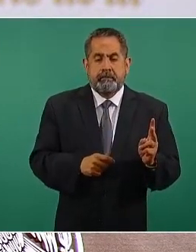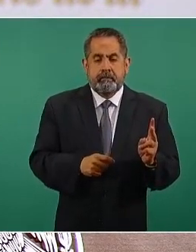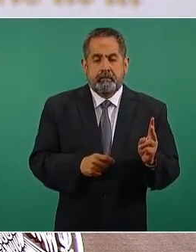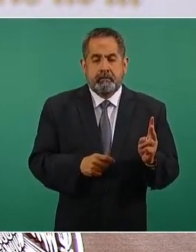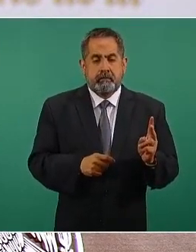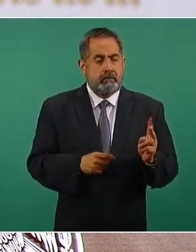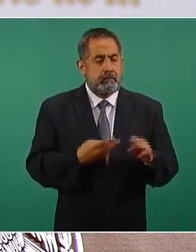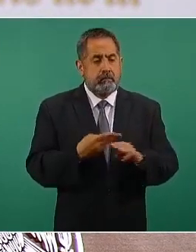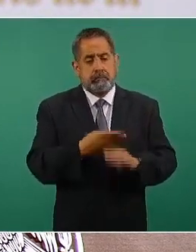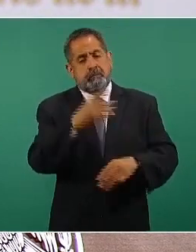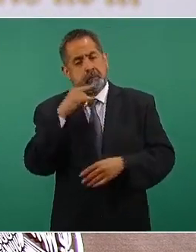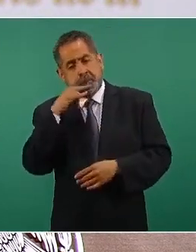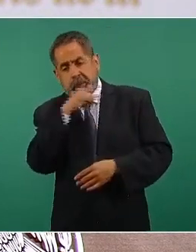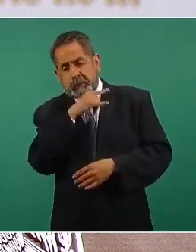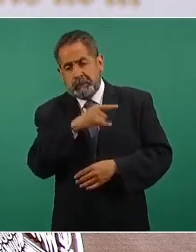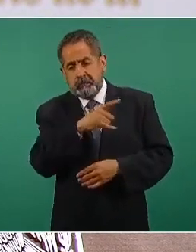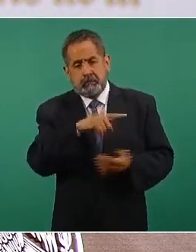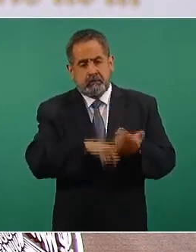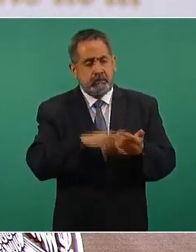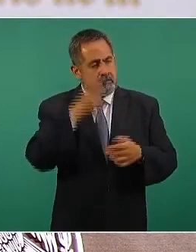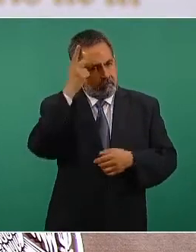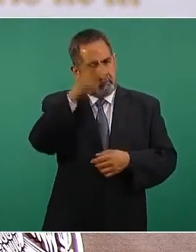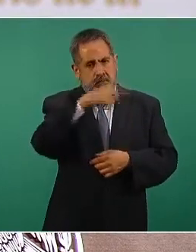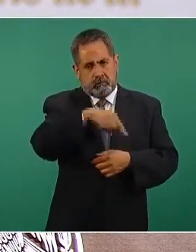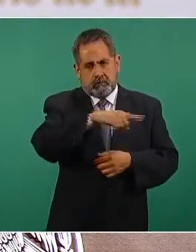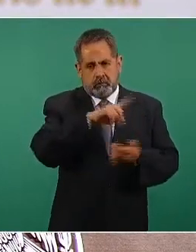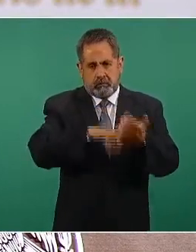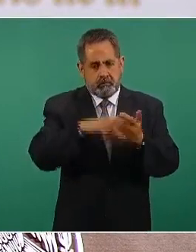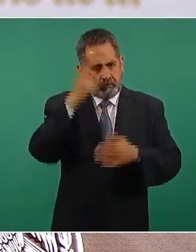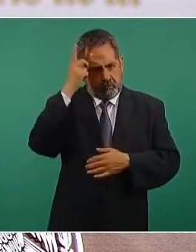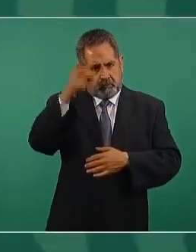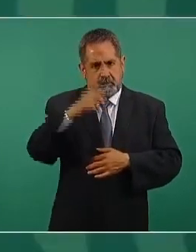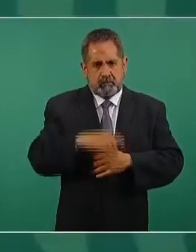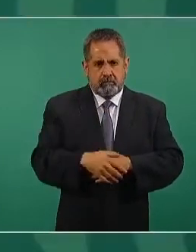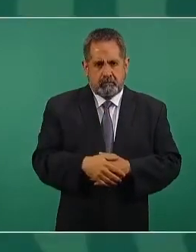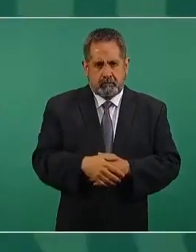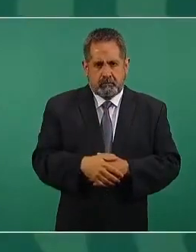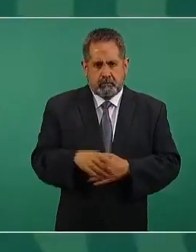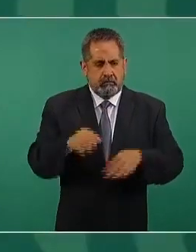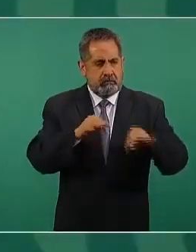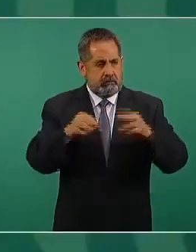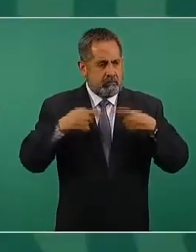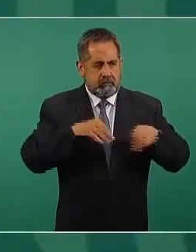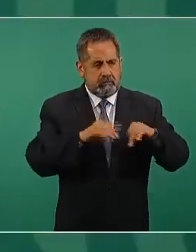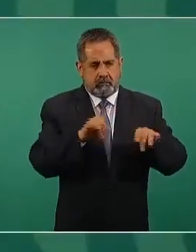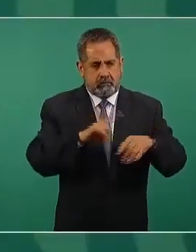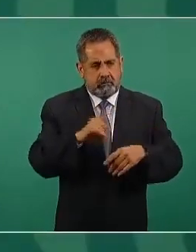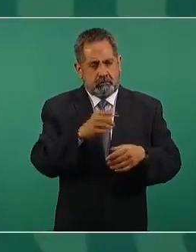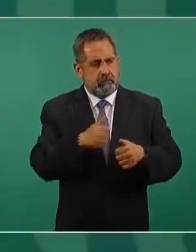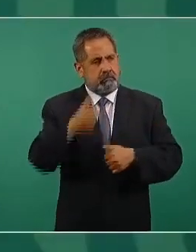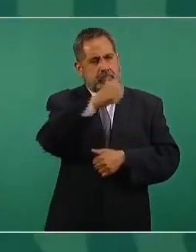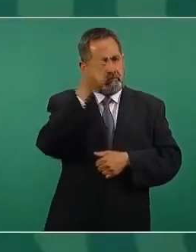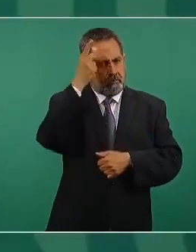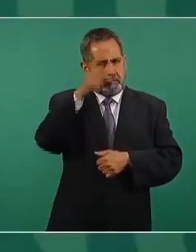muy hipócritas los dueños, pues, no los trabajadores.